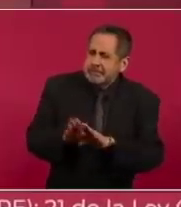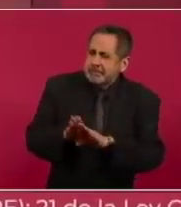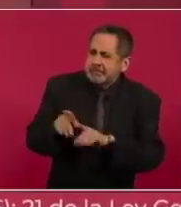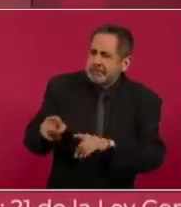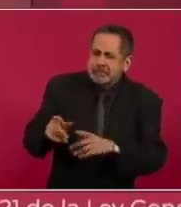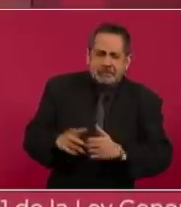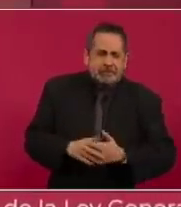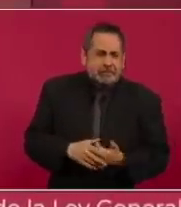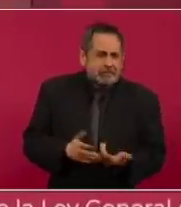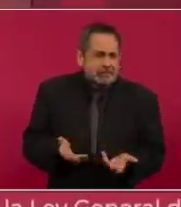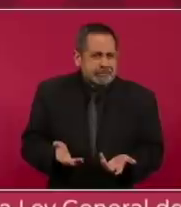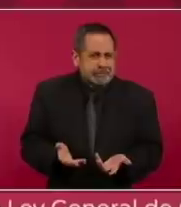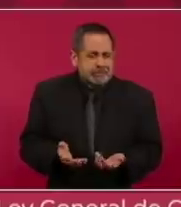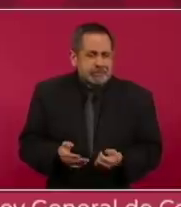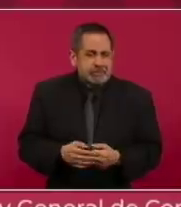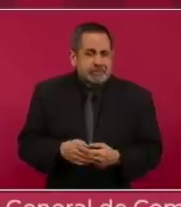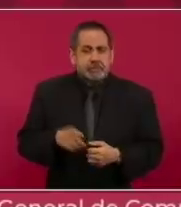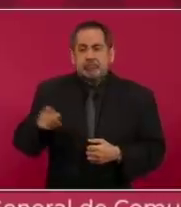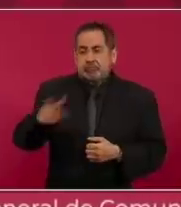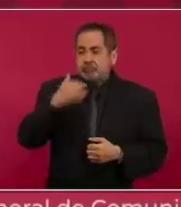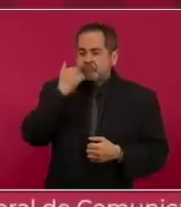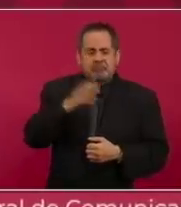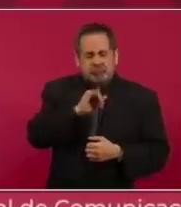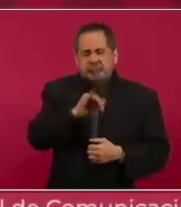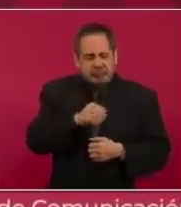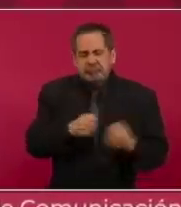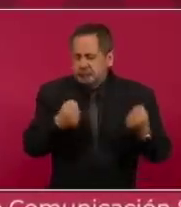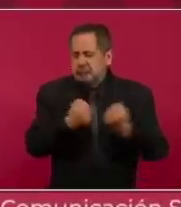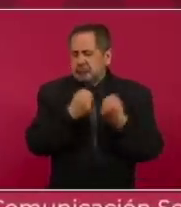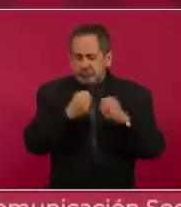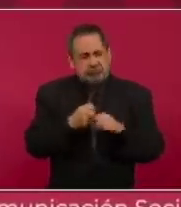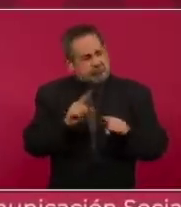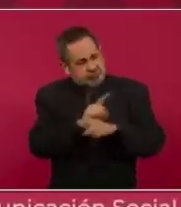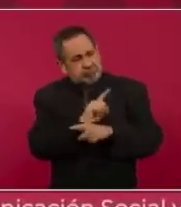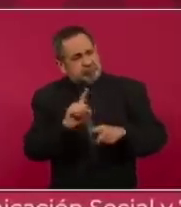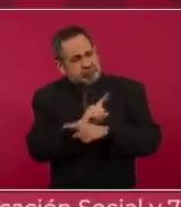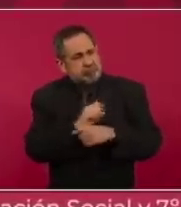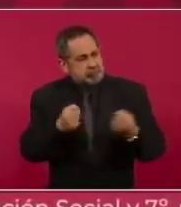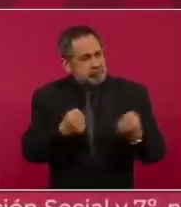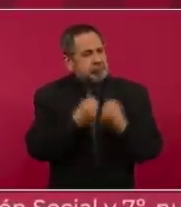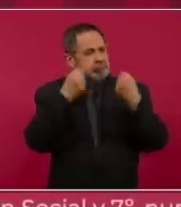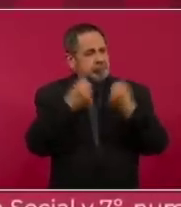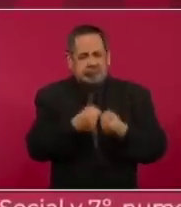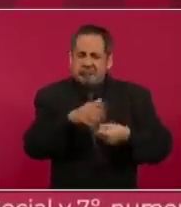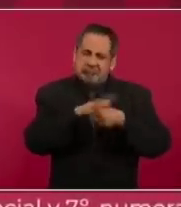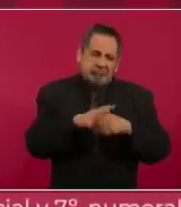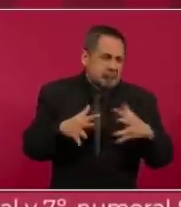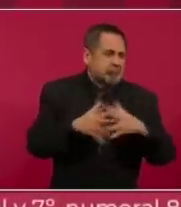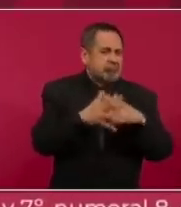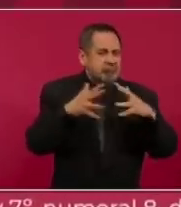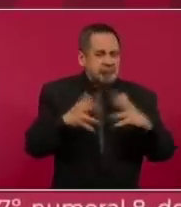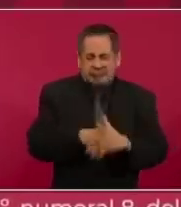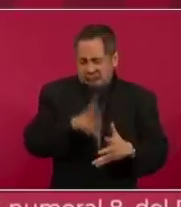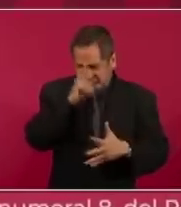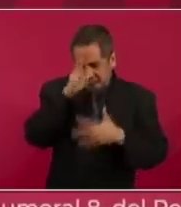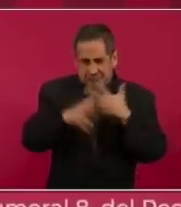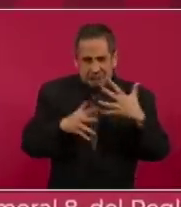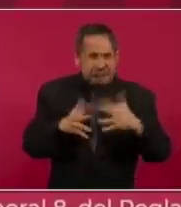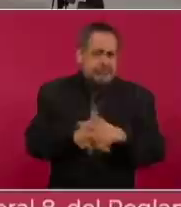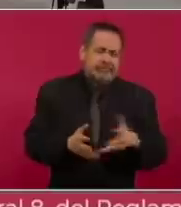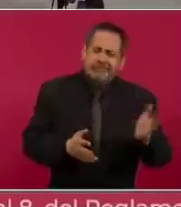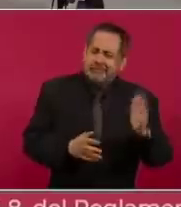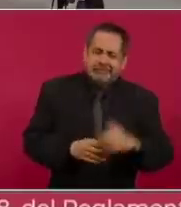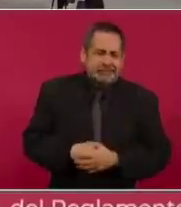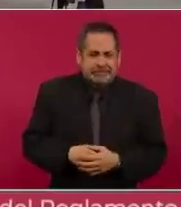y quieren resolver los problemas con el uso de la fuerza, con la violencia. Claro que